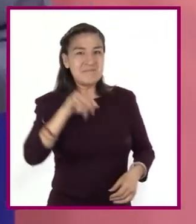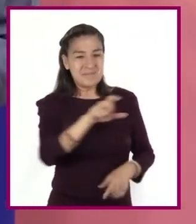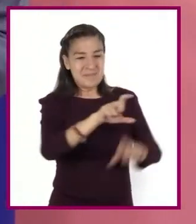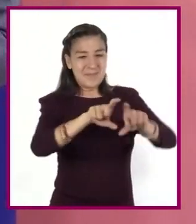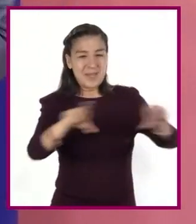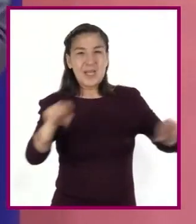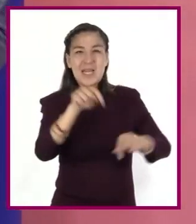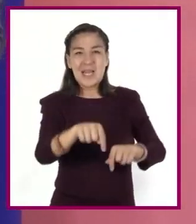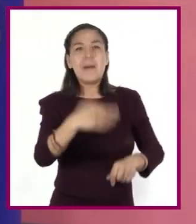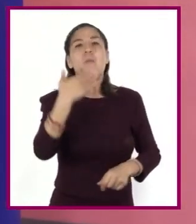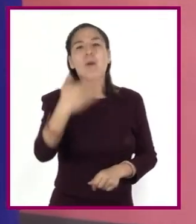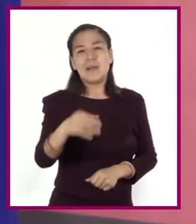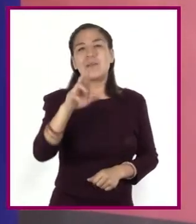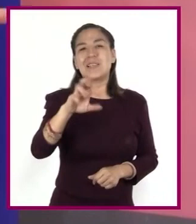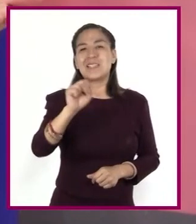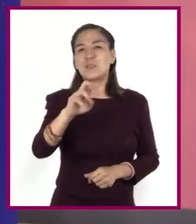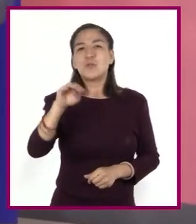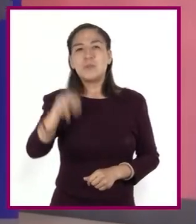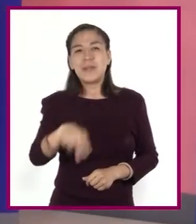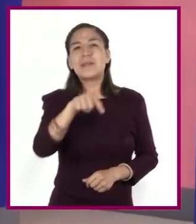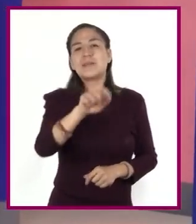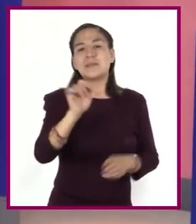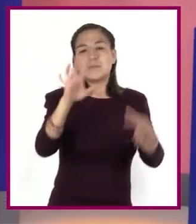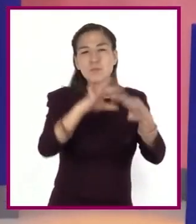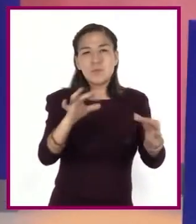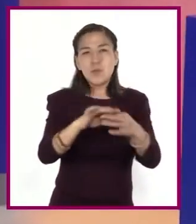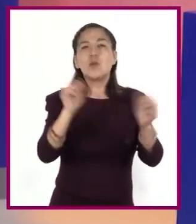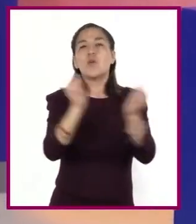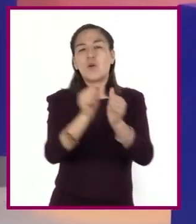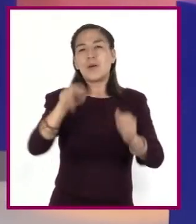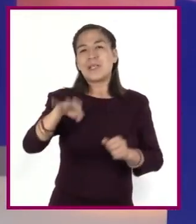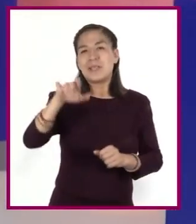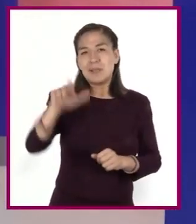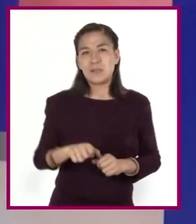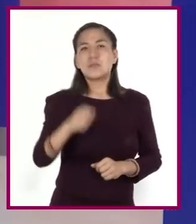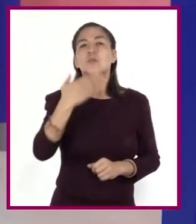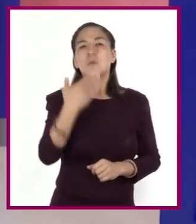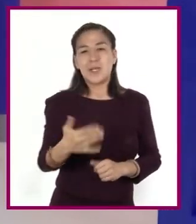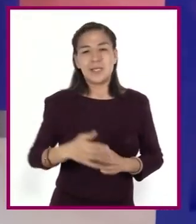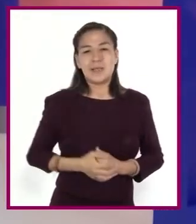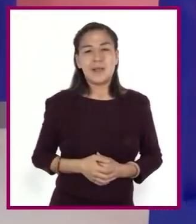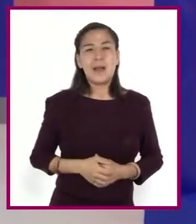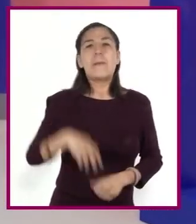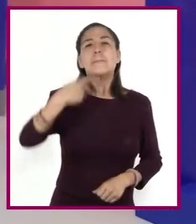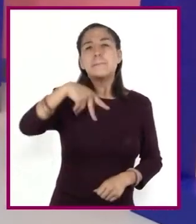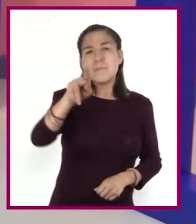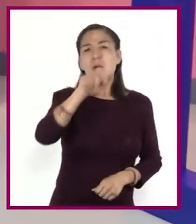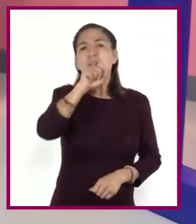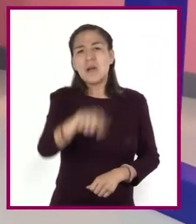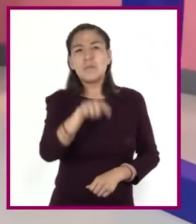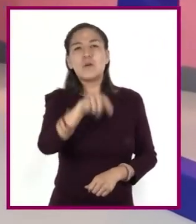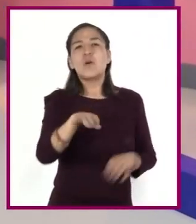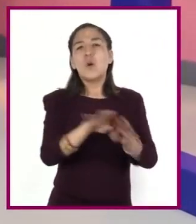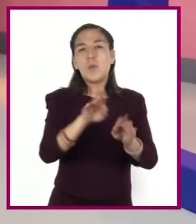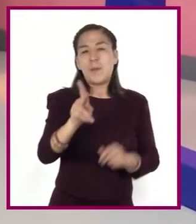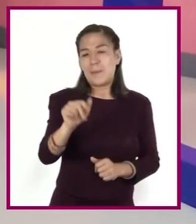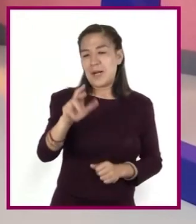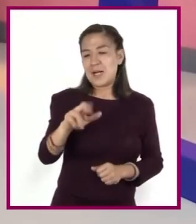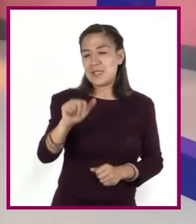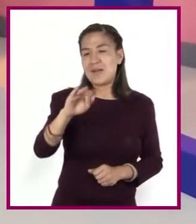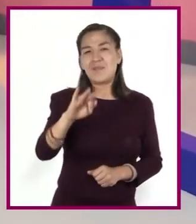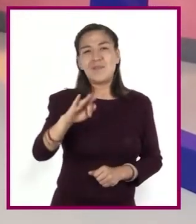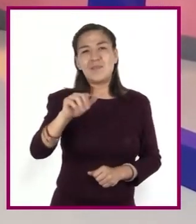se identifican las ideas principales y los nexos adecuados, pero además también los parafraseos para